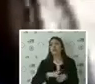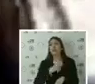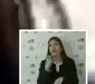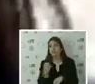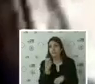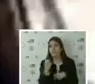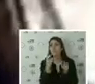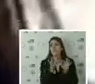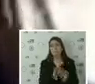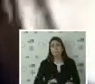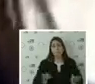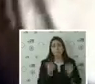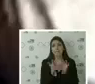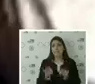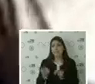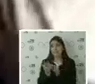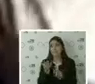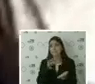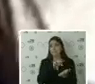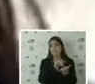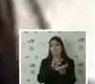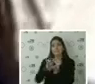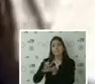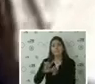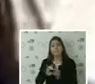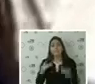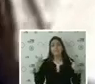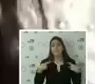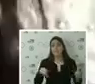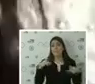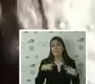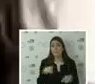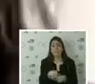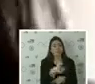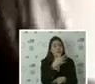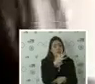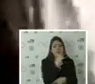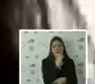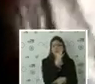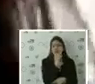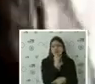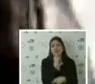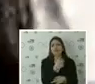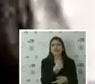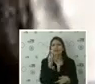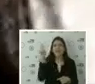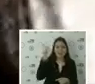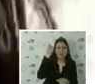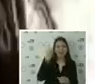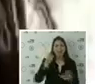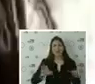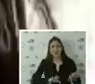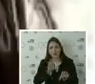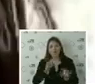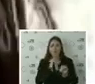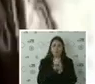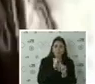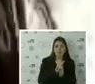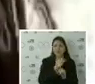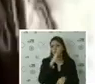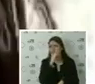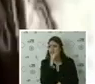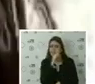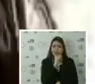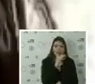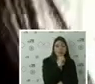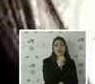apoyar sobre todo a la población que no tiene los recursos para acceder a las tecnologías, para acceder a la educación.